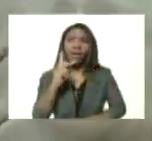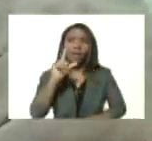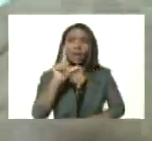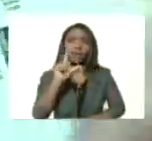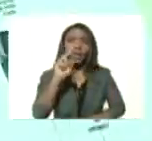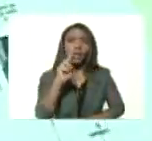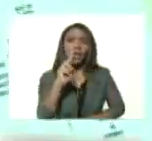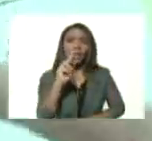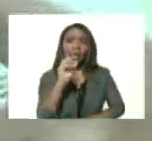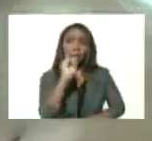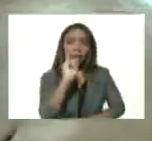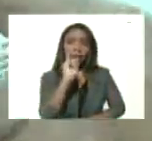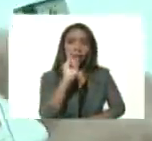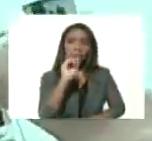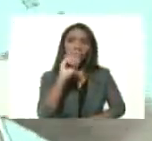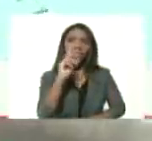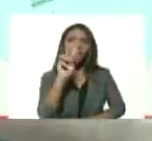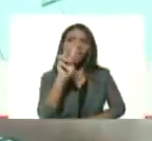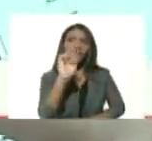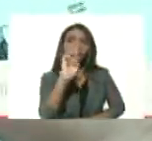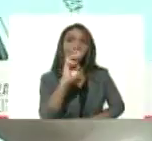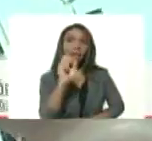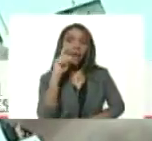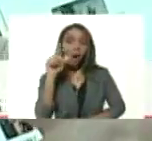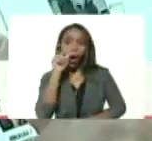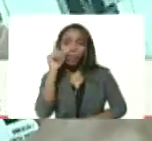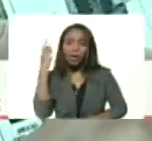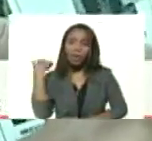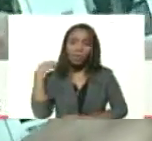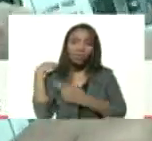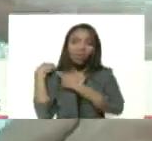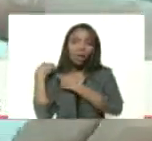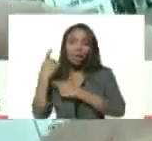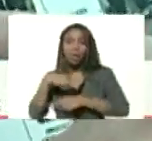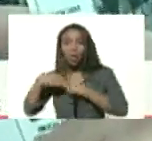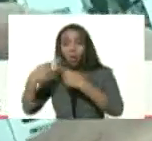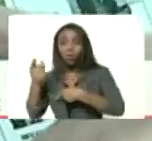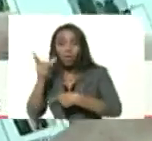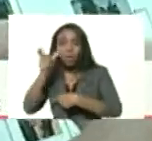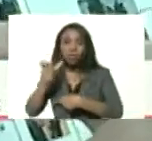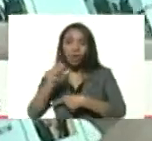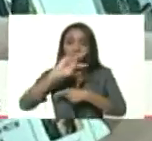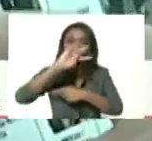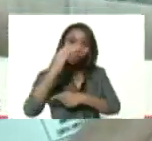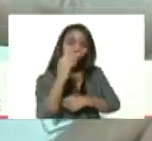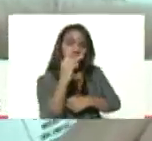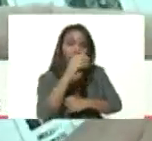Alcalá Cordones, y que el segundo a bordo era otro desertor perpetrador